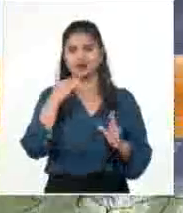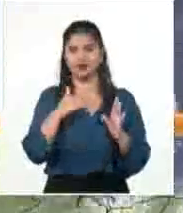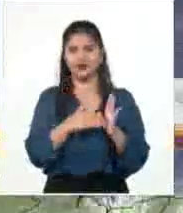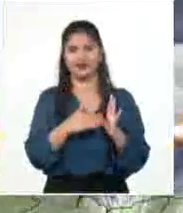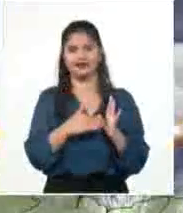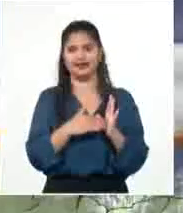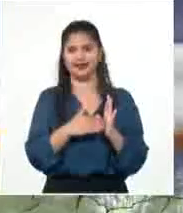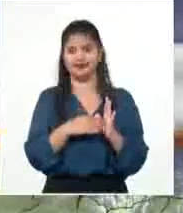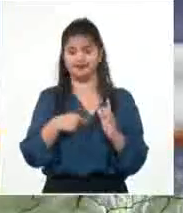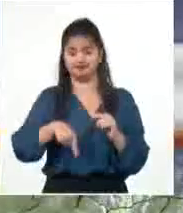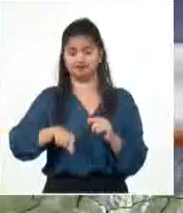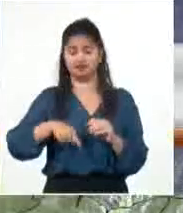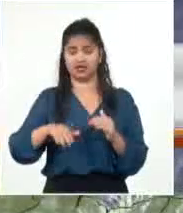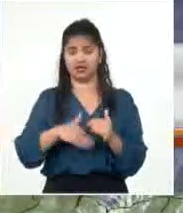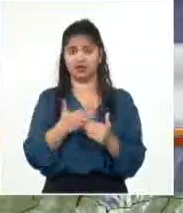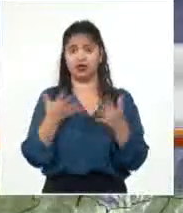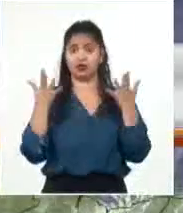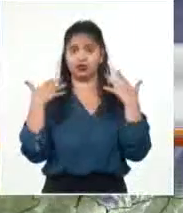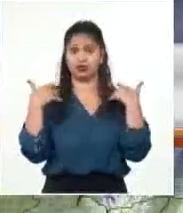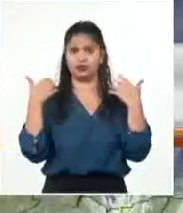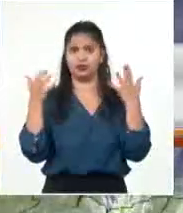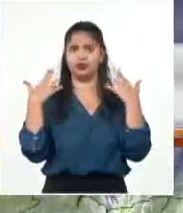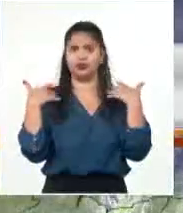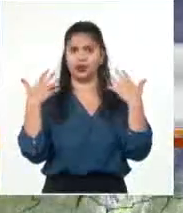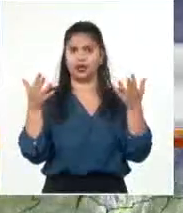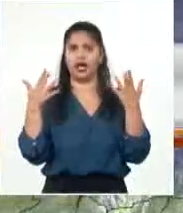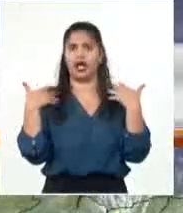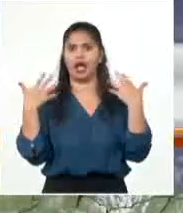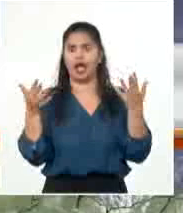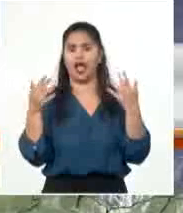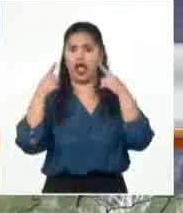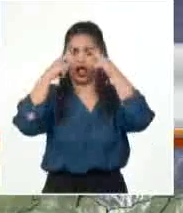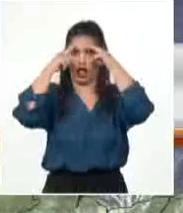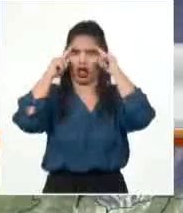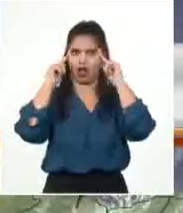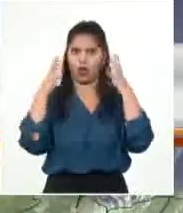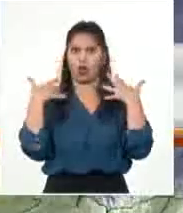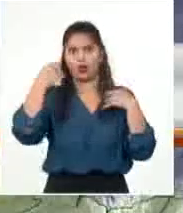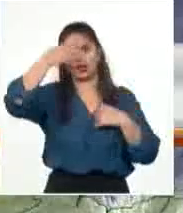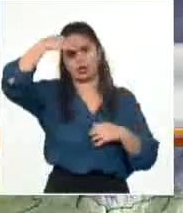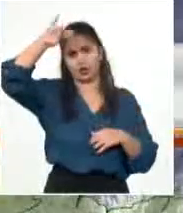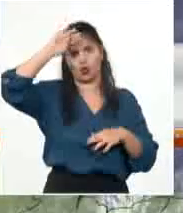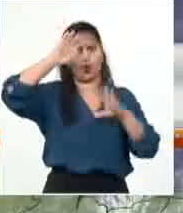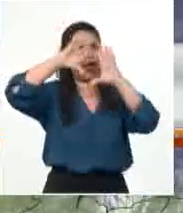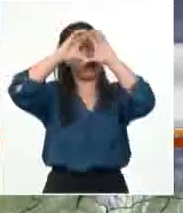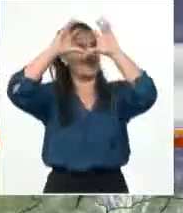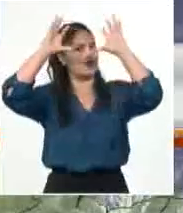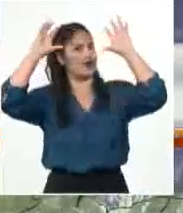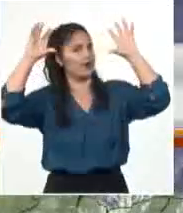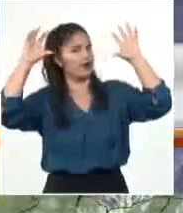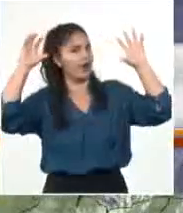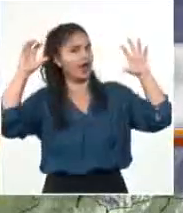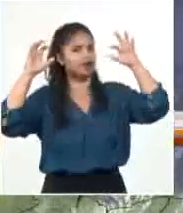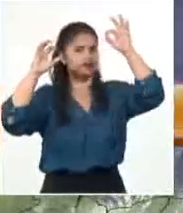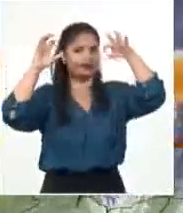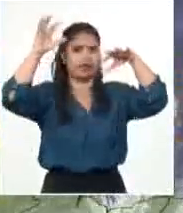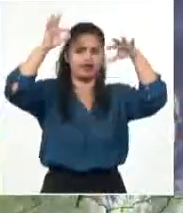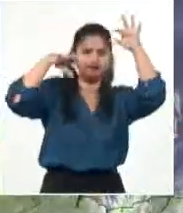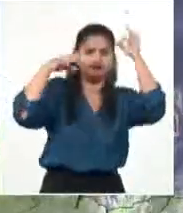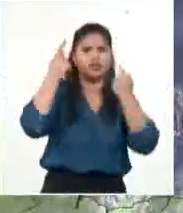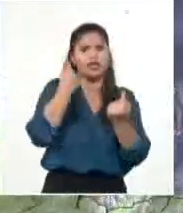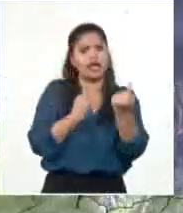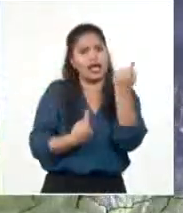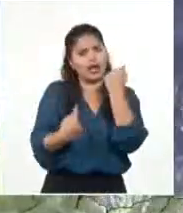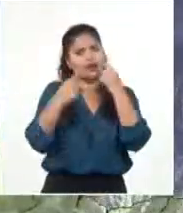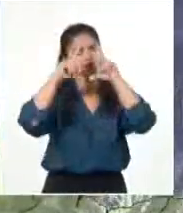Presiones mantuvieron durante varios días una masa de aire seca y estable sobre el territorio tucumano, generando régimen de pocas precipitaciones en todo el país.